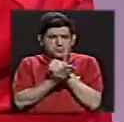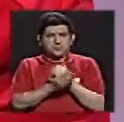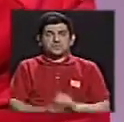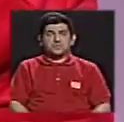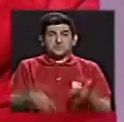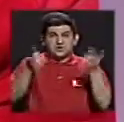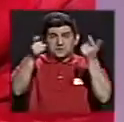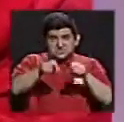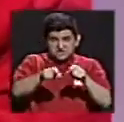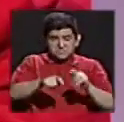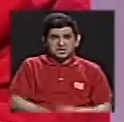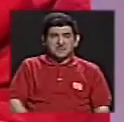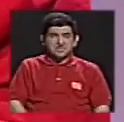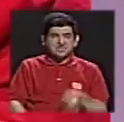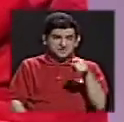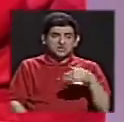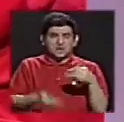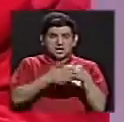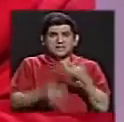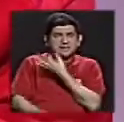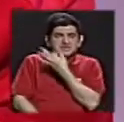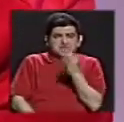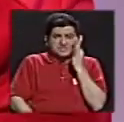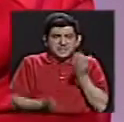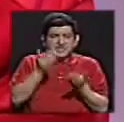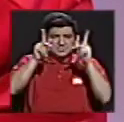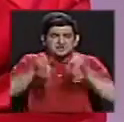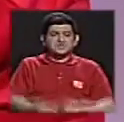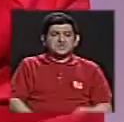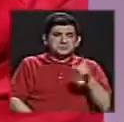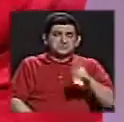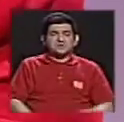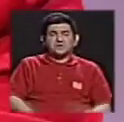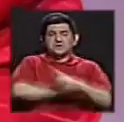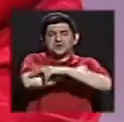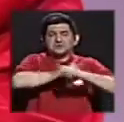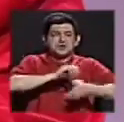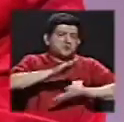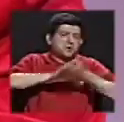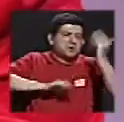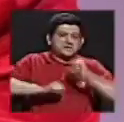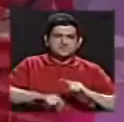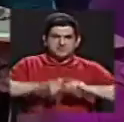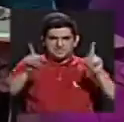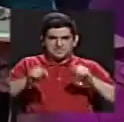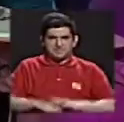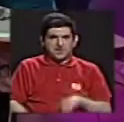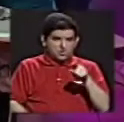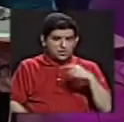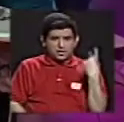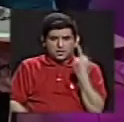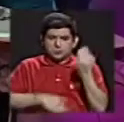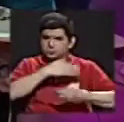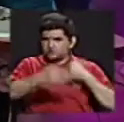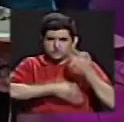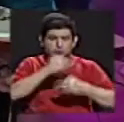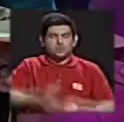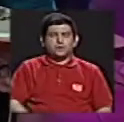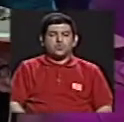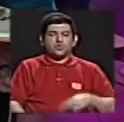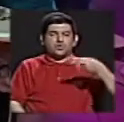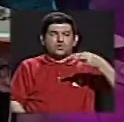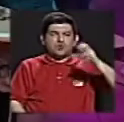es el caso, si está en la ronda de la finca, posiblemente pasa alguien, la corta y se la roba y se la lleva, pero ella hace solita todo ese proceso, los